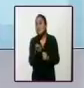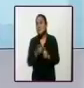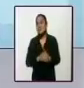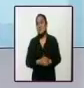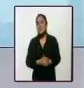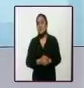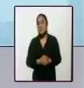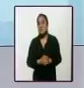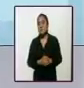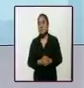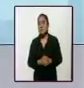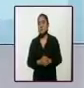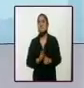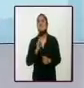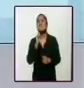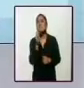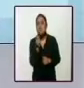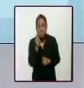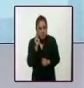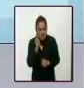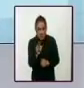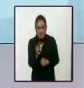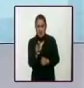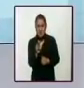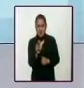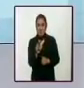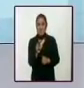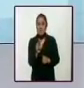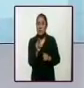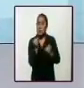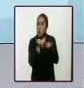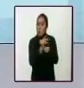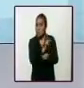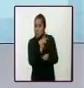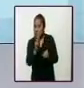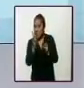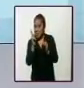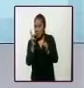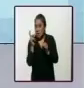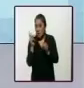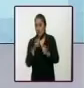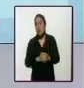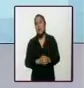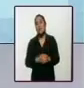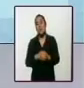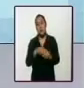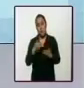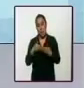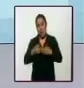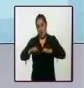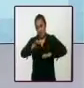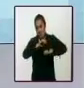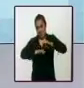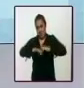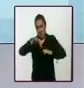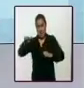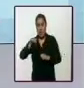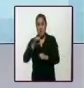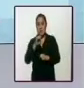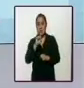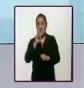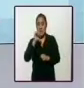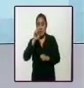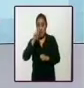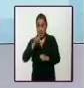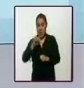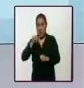dando una mirada que en algunos puntos coincide. Primero, el Standard & Poor's, calificación soberana de México